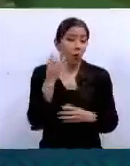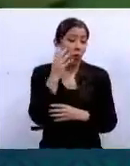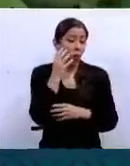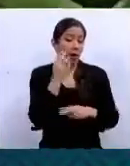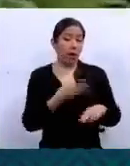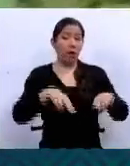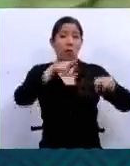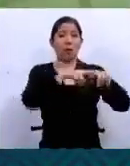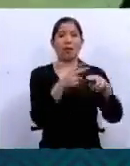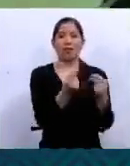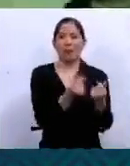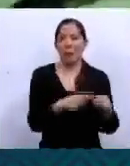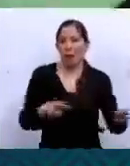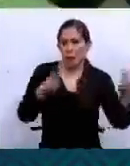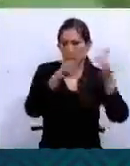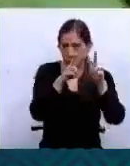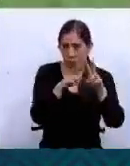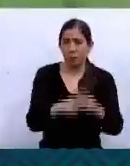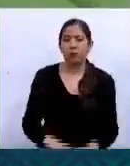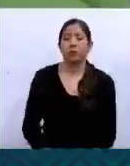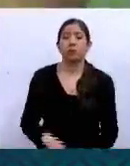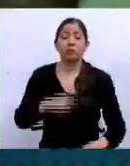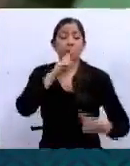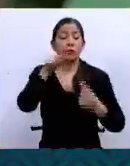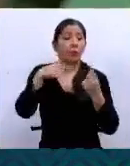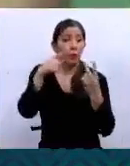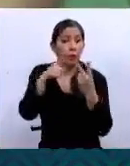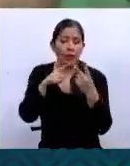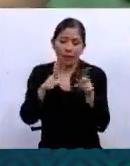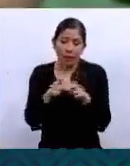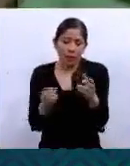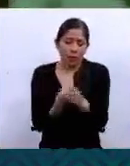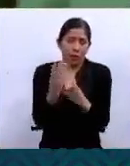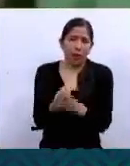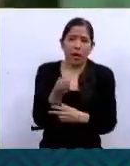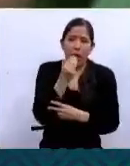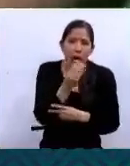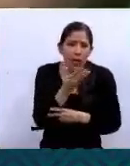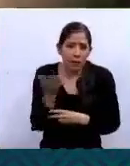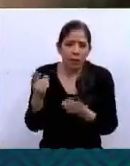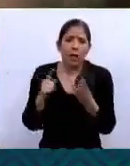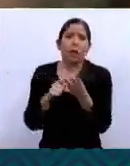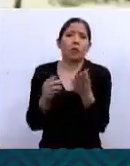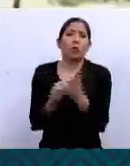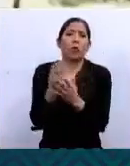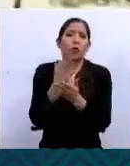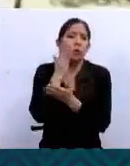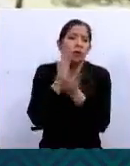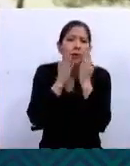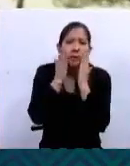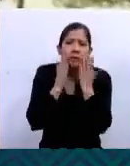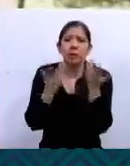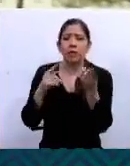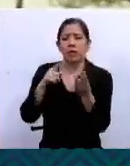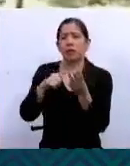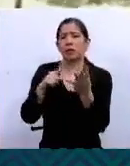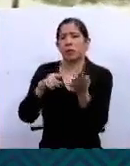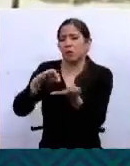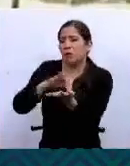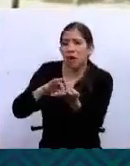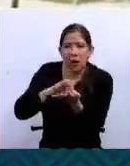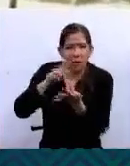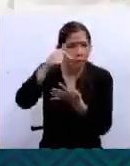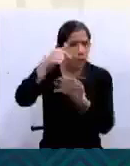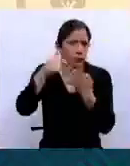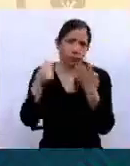población boliviana. Así también se realizará la producción de alimentos, productos higiénicos y farmacéuticos. Y que va a